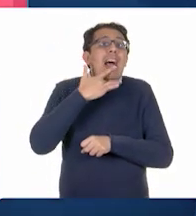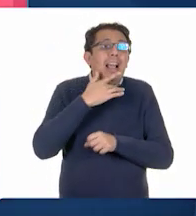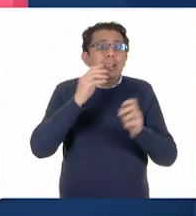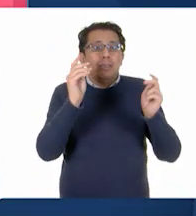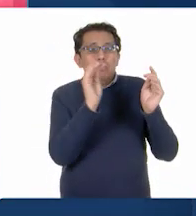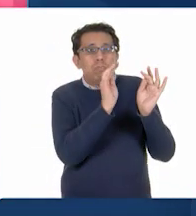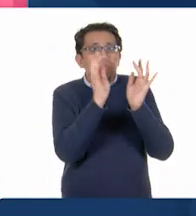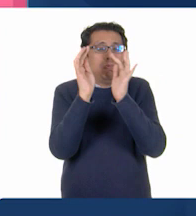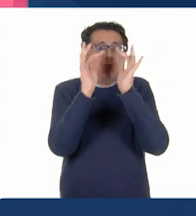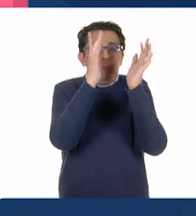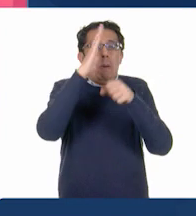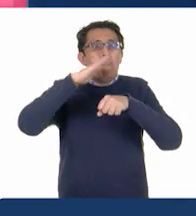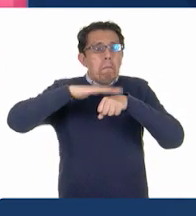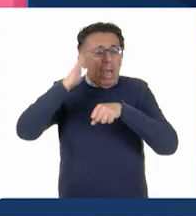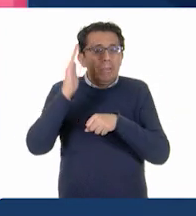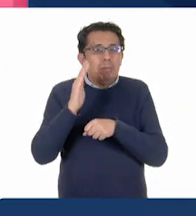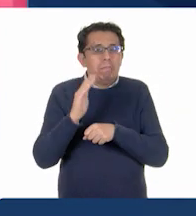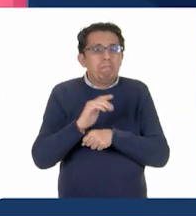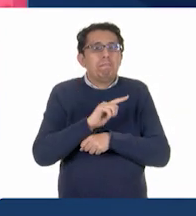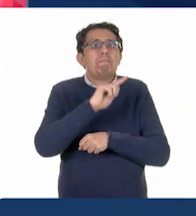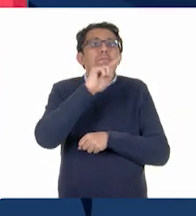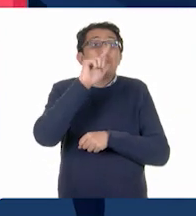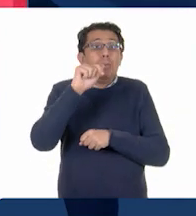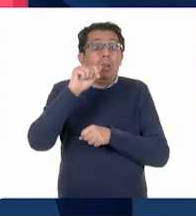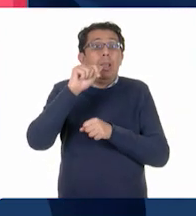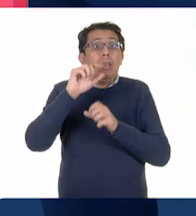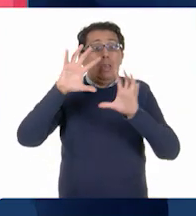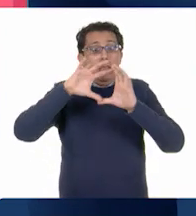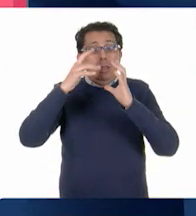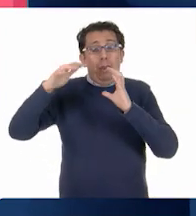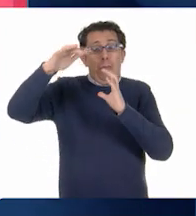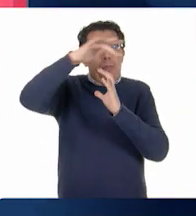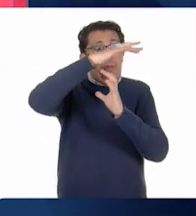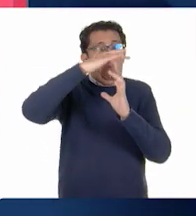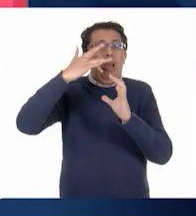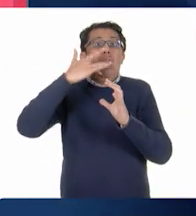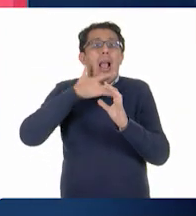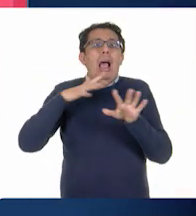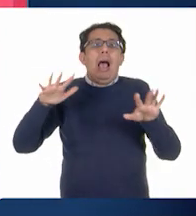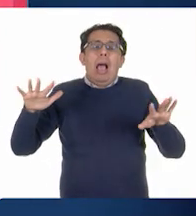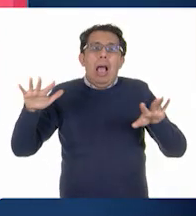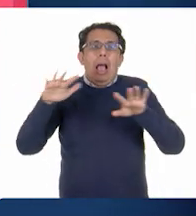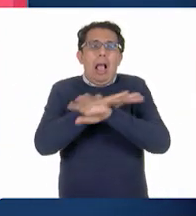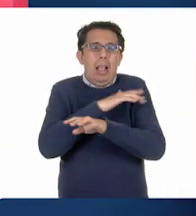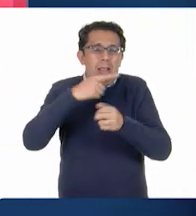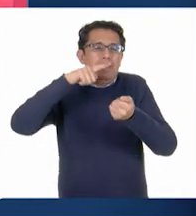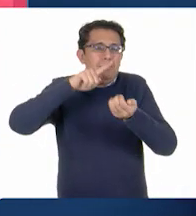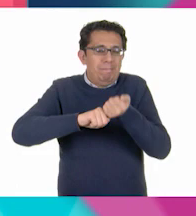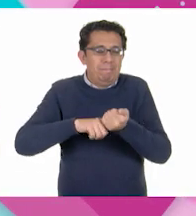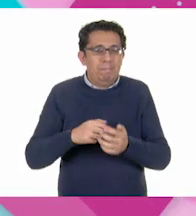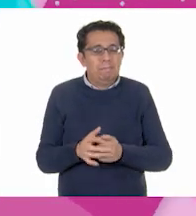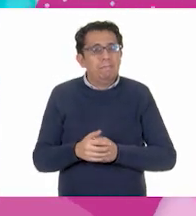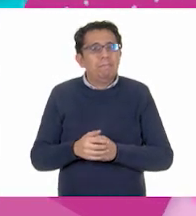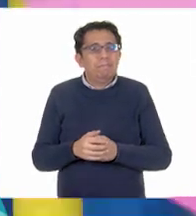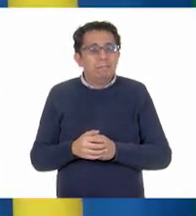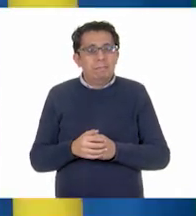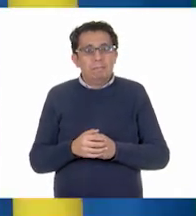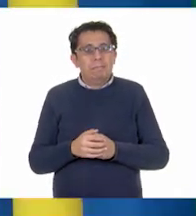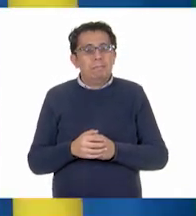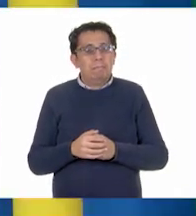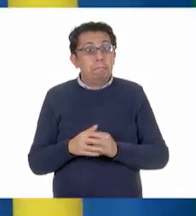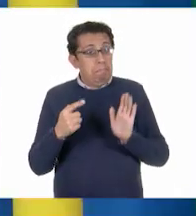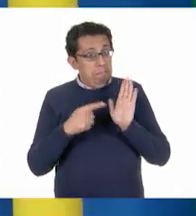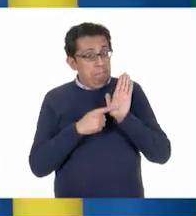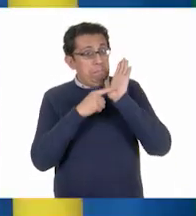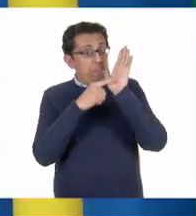invernadero y modificar con ello la composición de la atmósfera de la Tierra. ¿Qué les parece si vemos qué